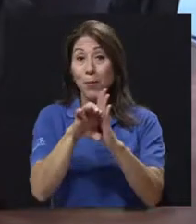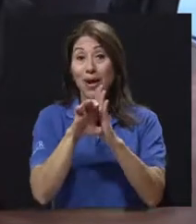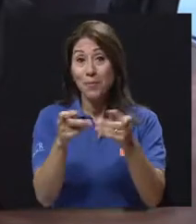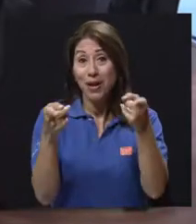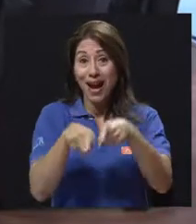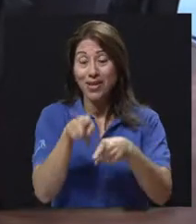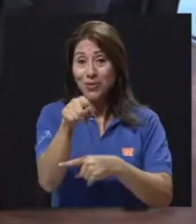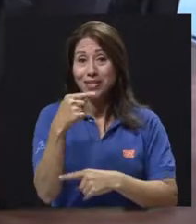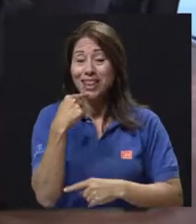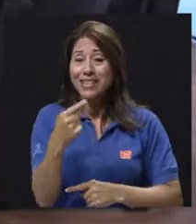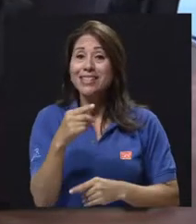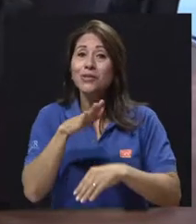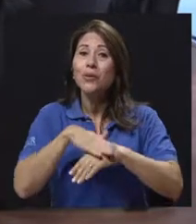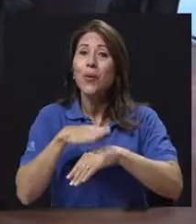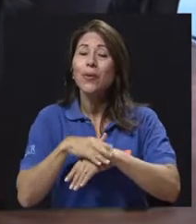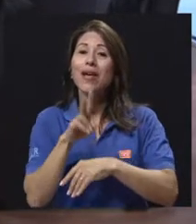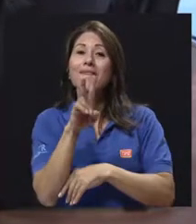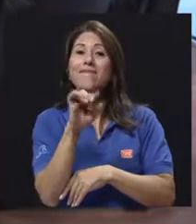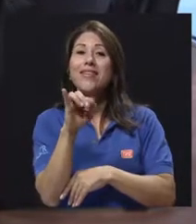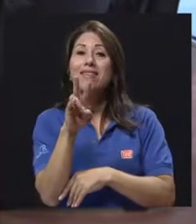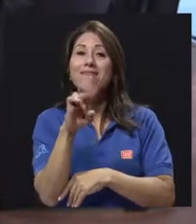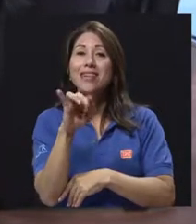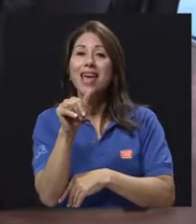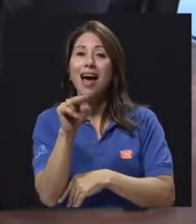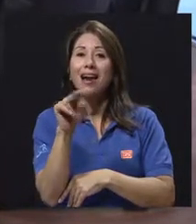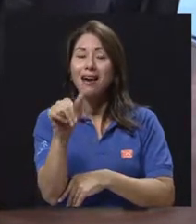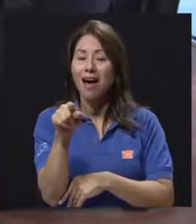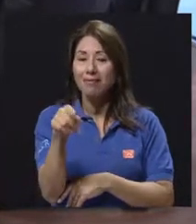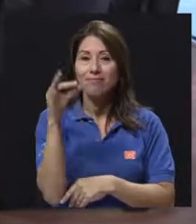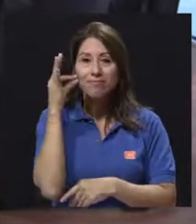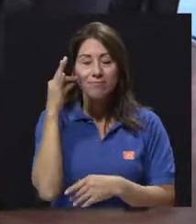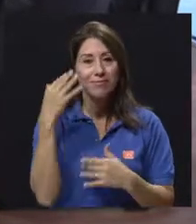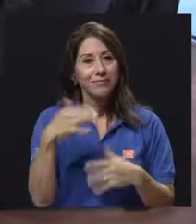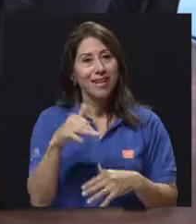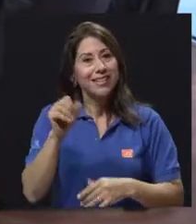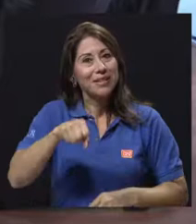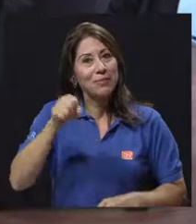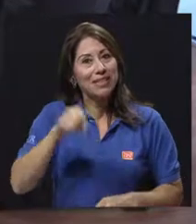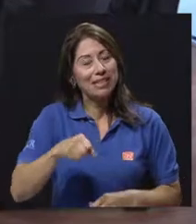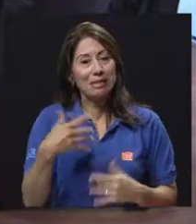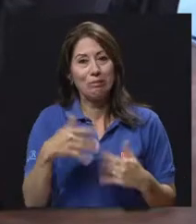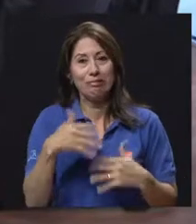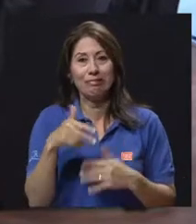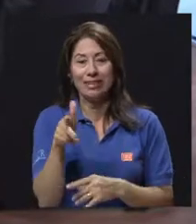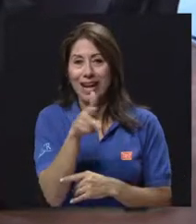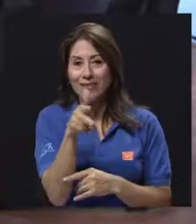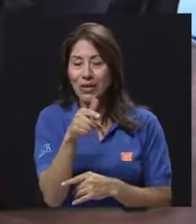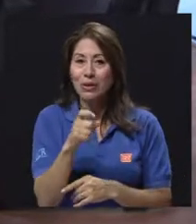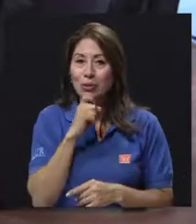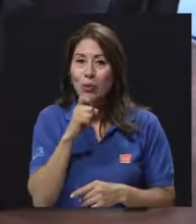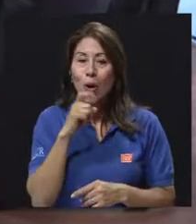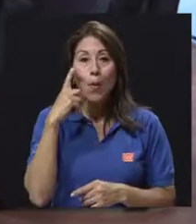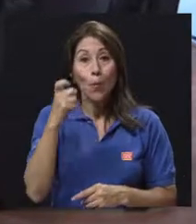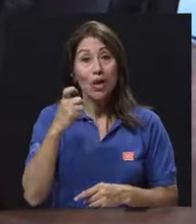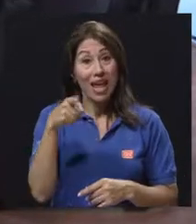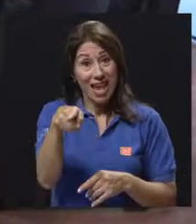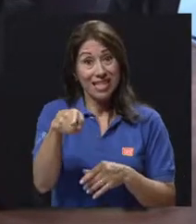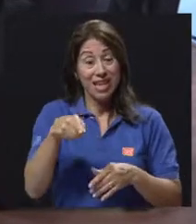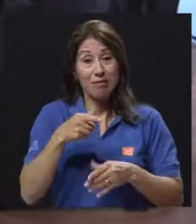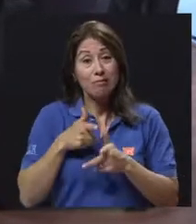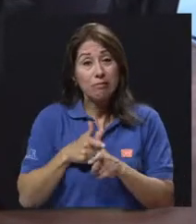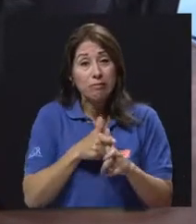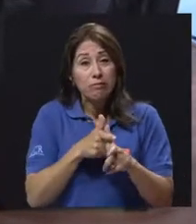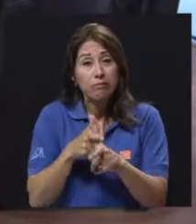decís de Viviana, sí, es, o sea, eran grabaciones maratónicas porque, digamos, los entrenamientos,